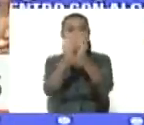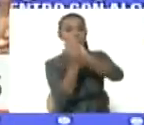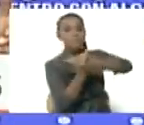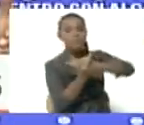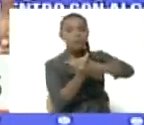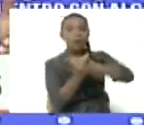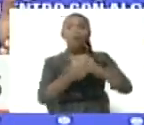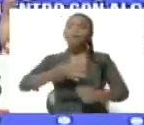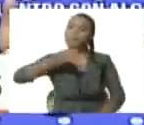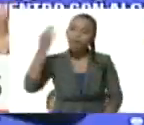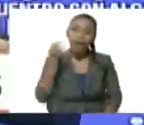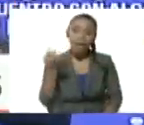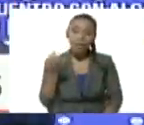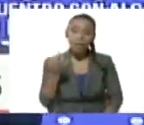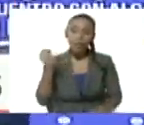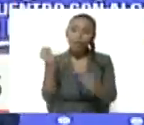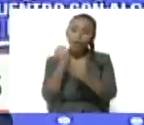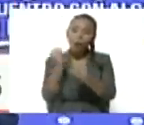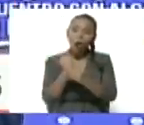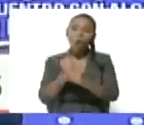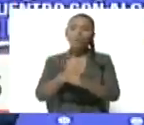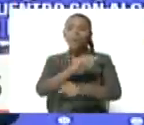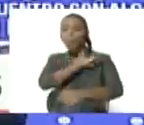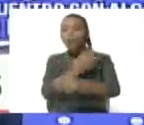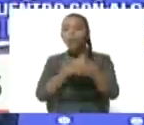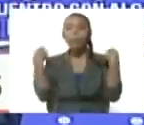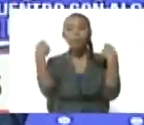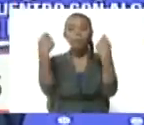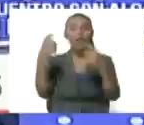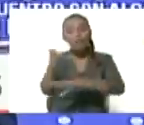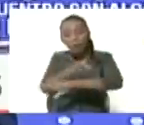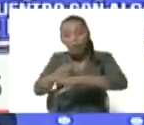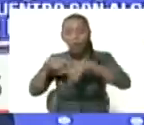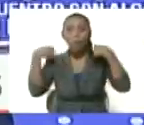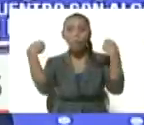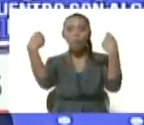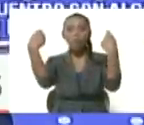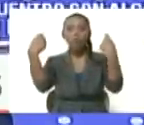un verdadero órgano de poder popular, de gobierno popular.